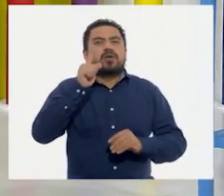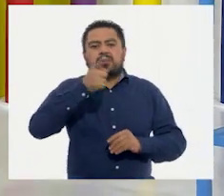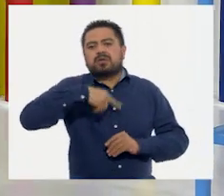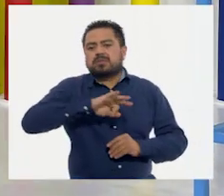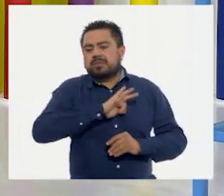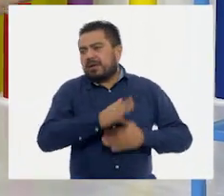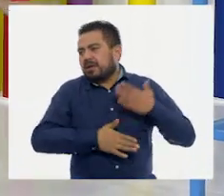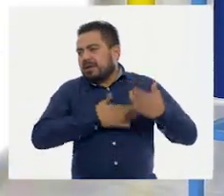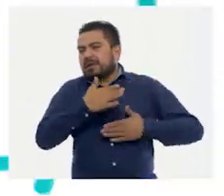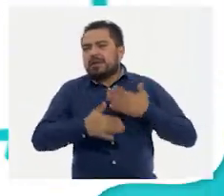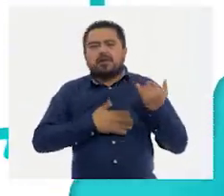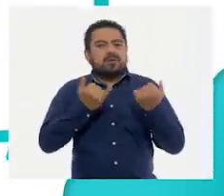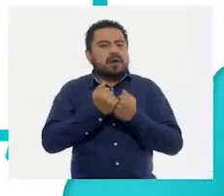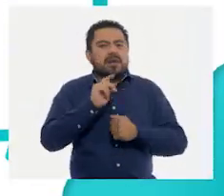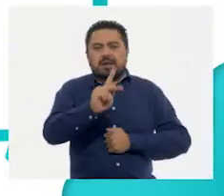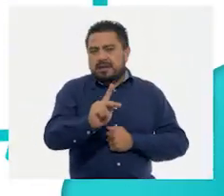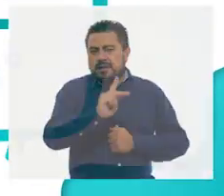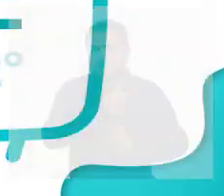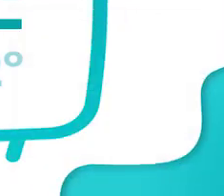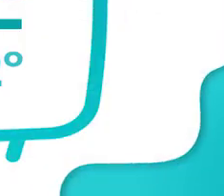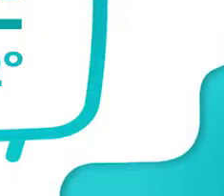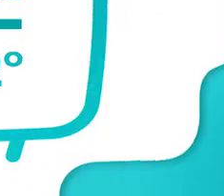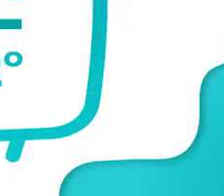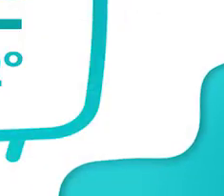que lo hayan disfrutado tanto como nosotros.